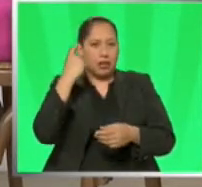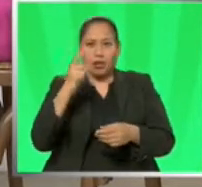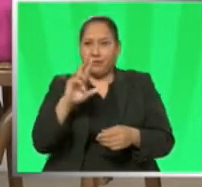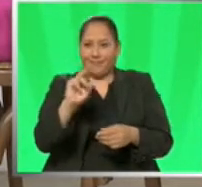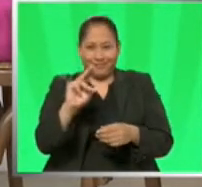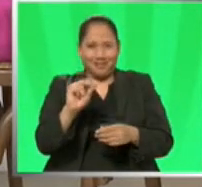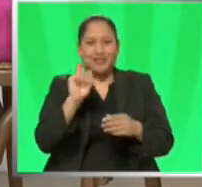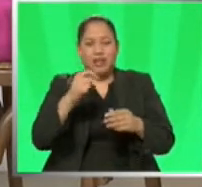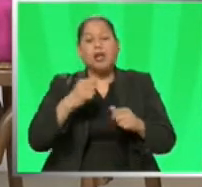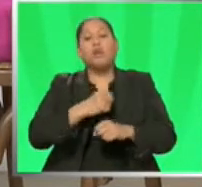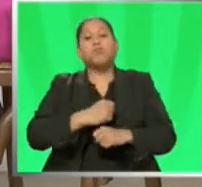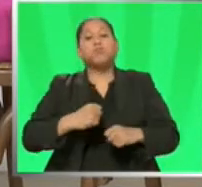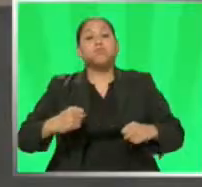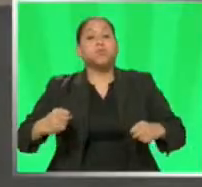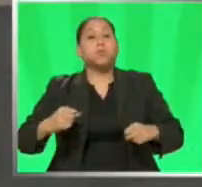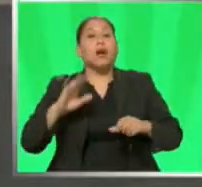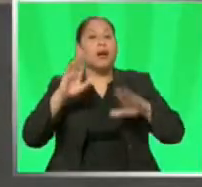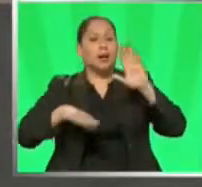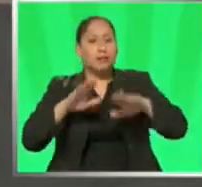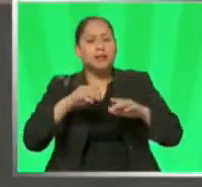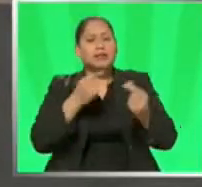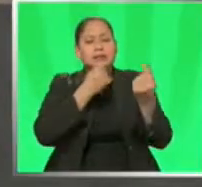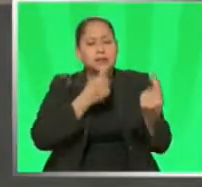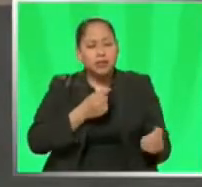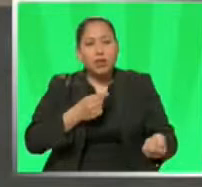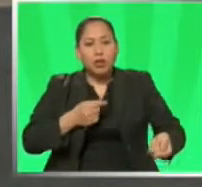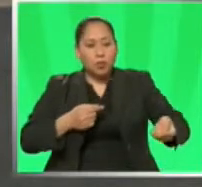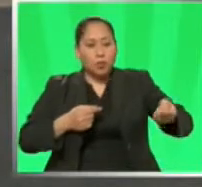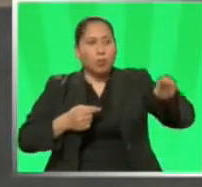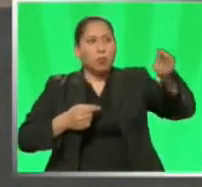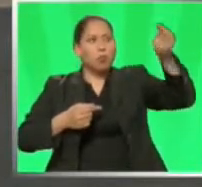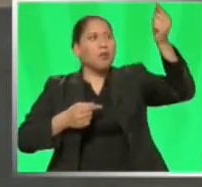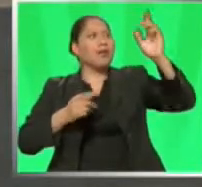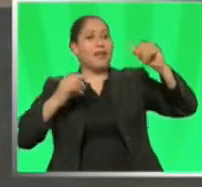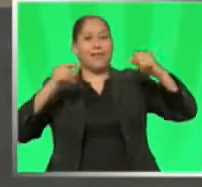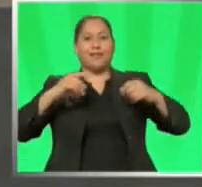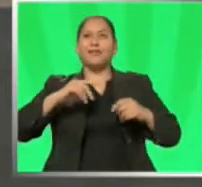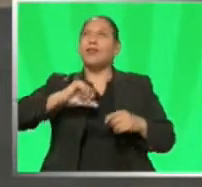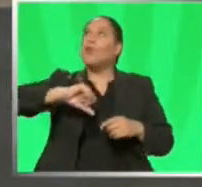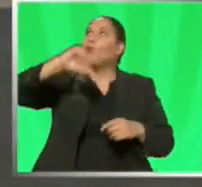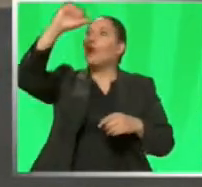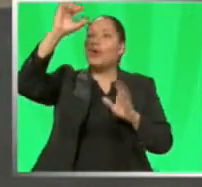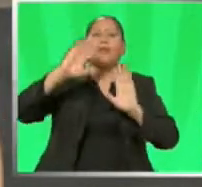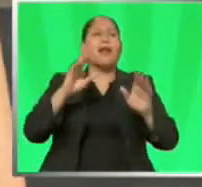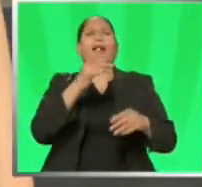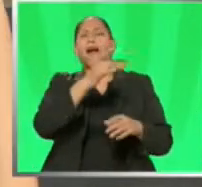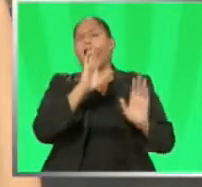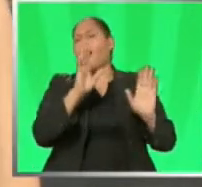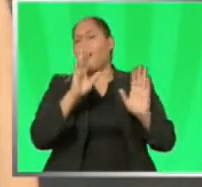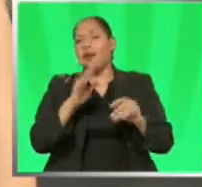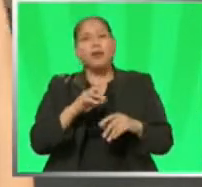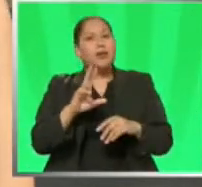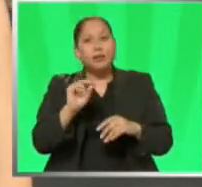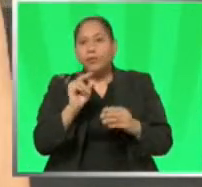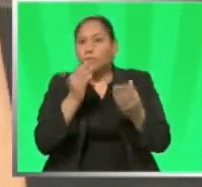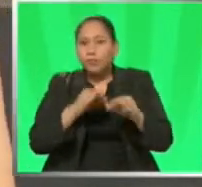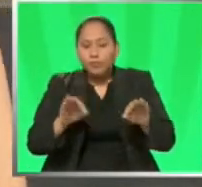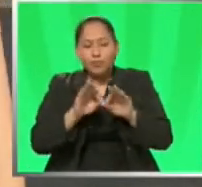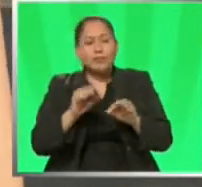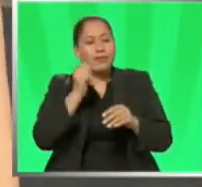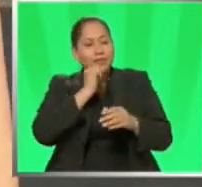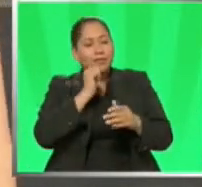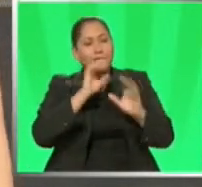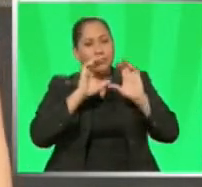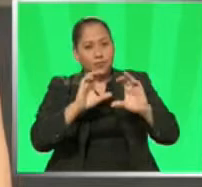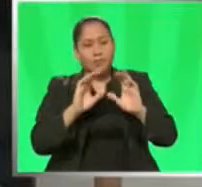estuve sobre la obesidad, que piensan que están pequeñitos, crecen, se estiran y ya. Entonces, esta parte me parece importante, de que ellos lo pongan.